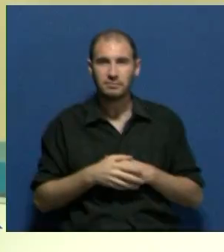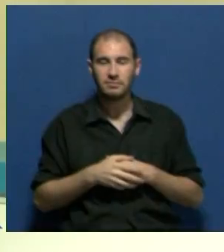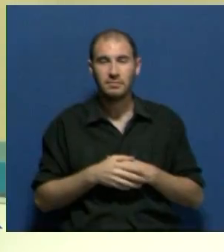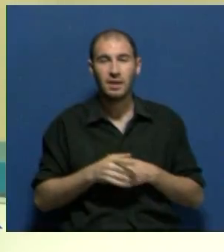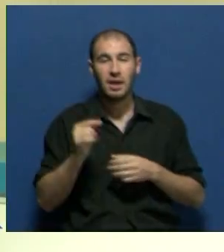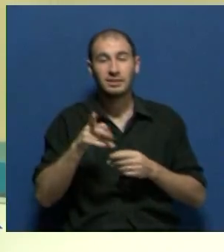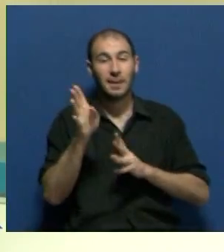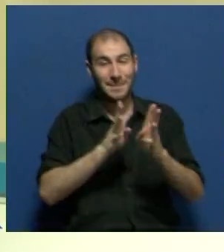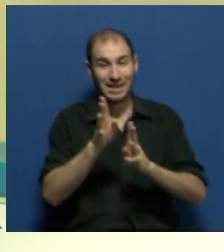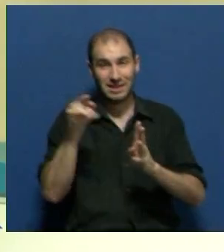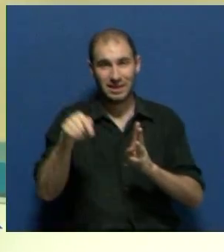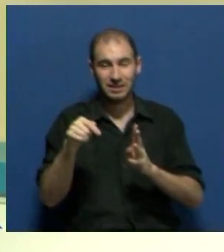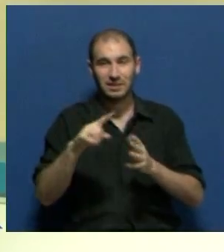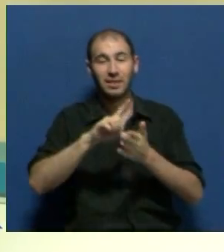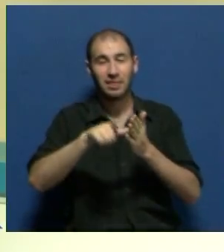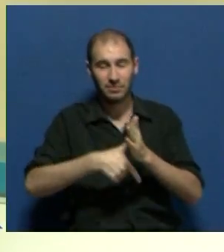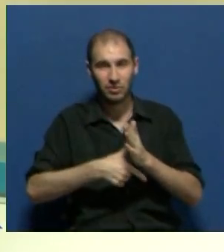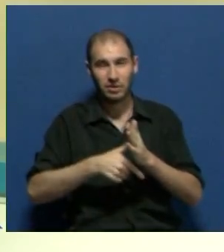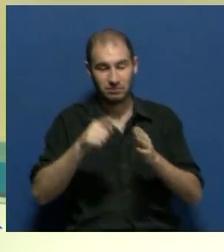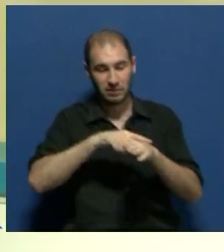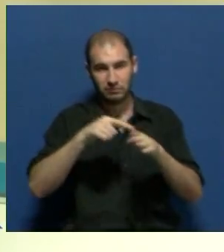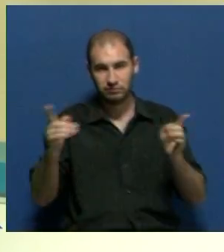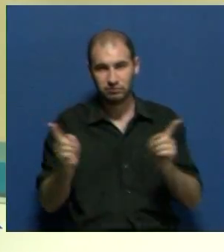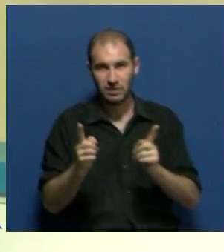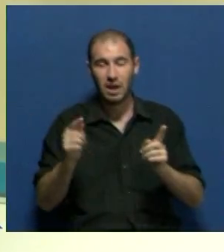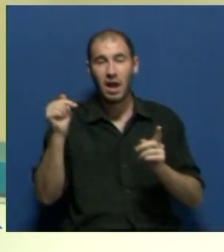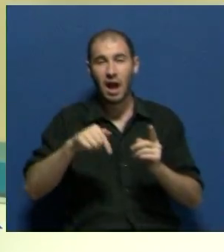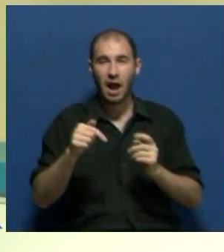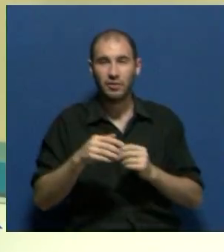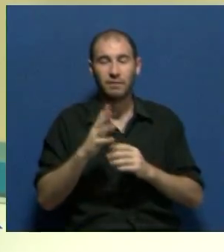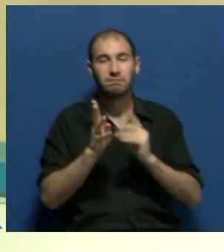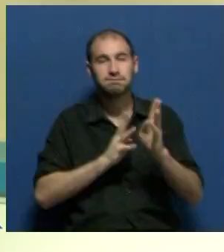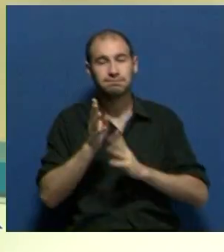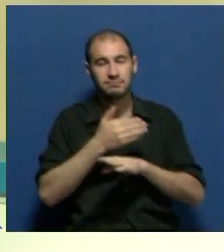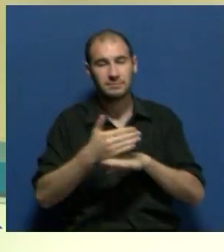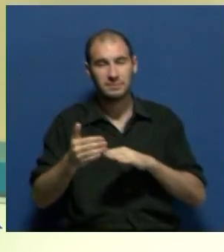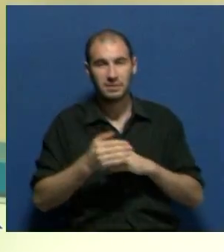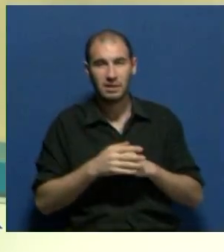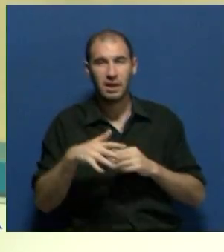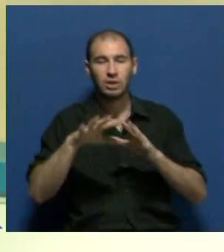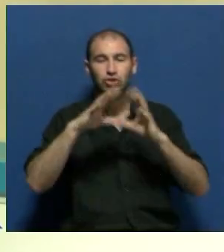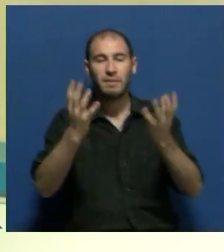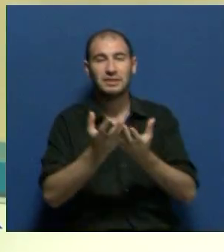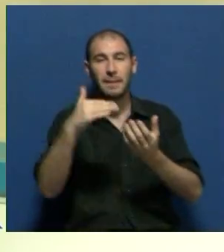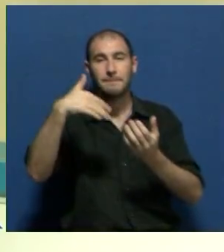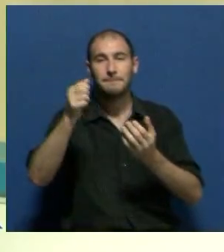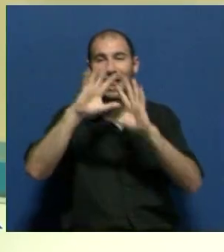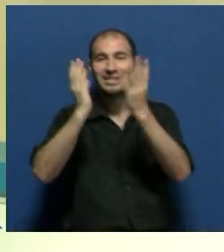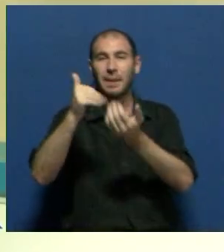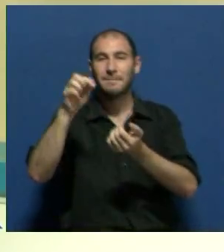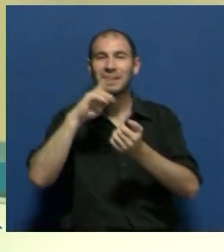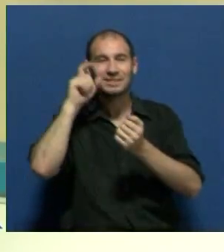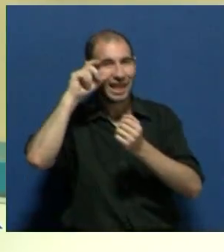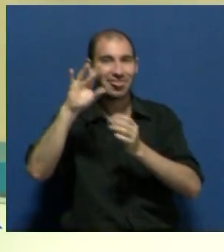Este tipo de equipos tiene una duración y tiene un periodo. Actualmente se encuentran funcionando en la superficie de Marte y sigue